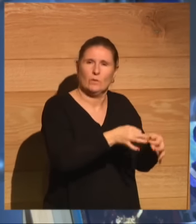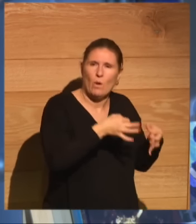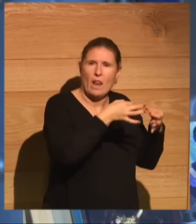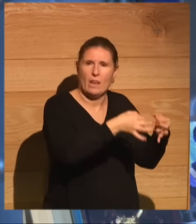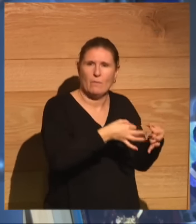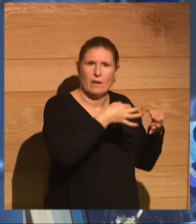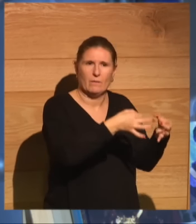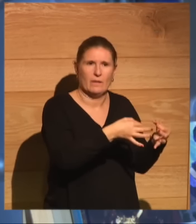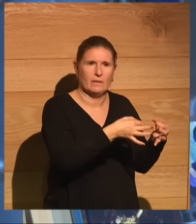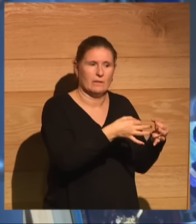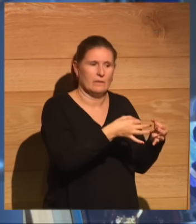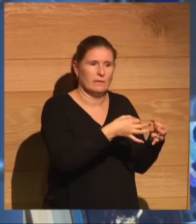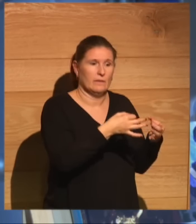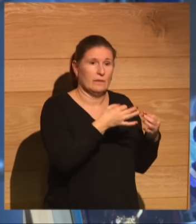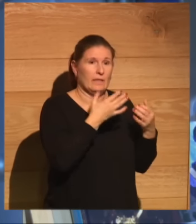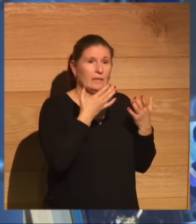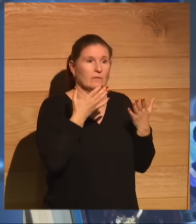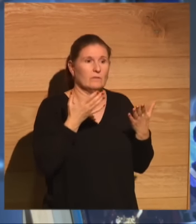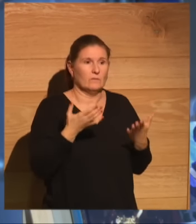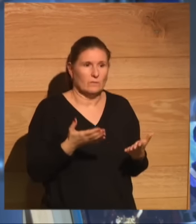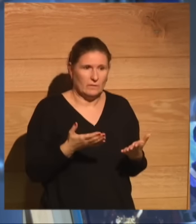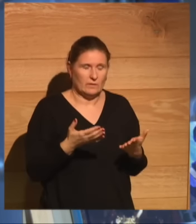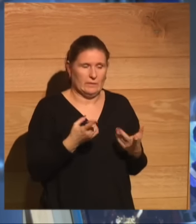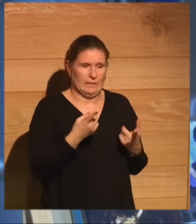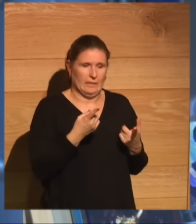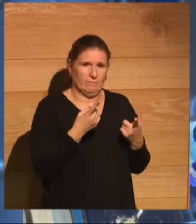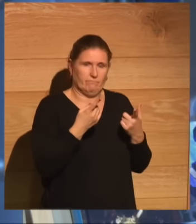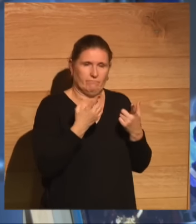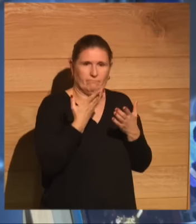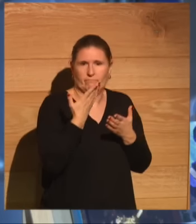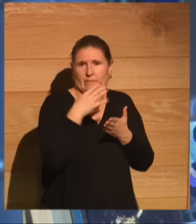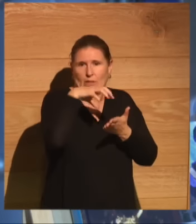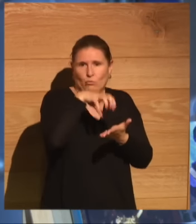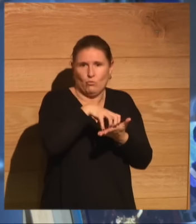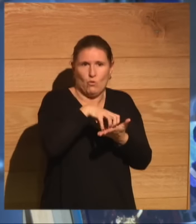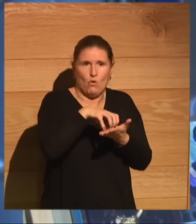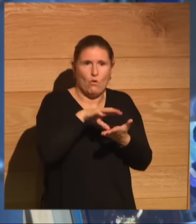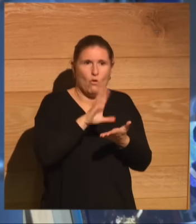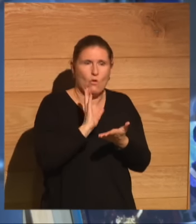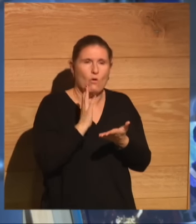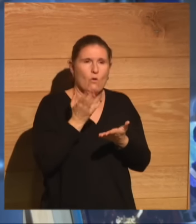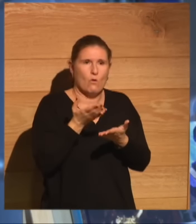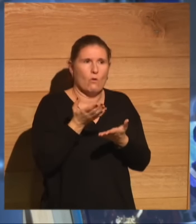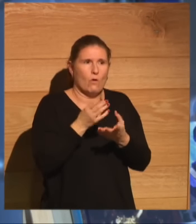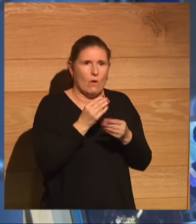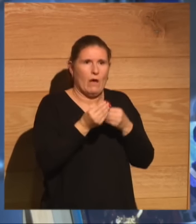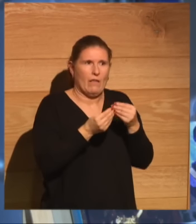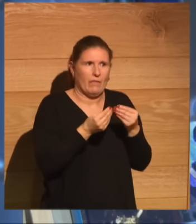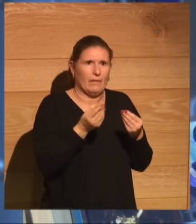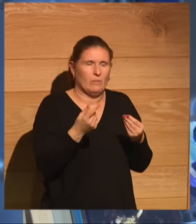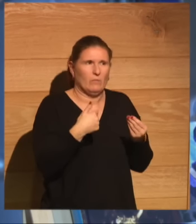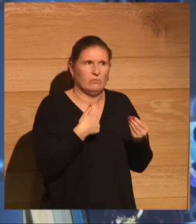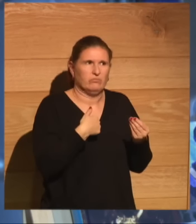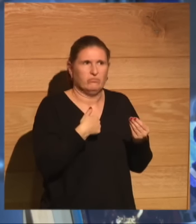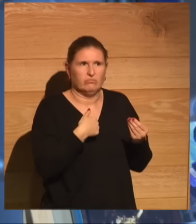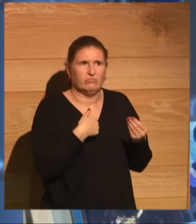hecho, la división, el estudio, que al fin y al cabo es lo que es, se iba haciendo más y más pequeño y estaba entrando en